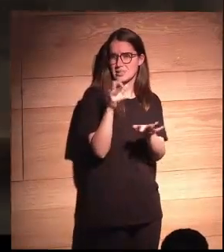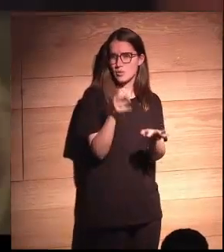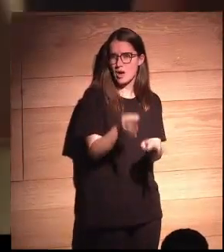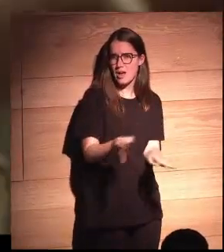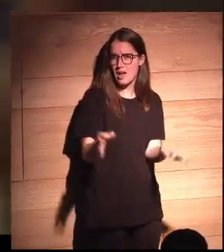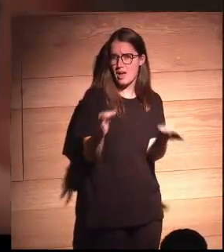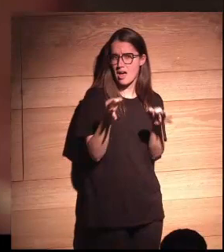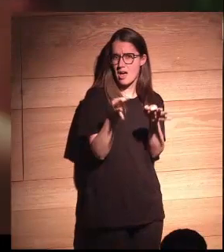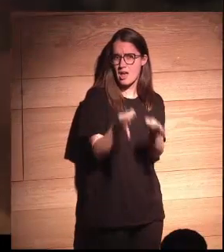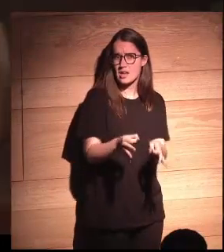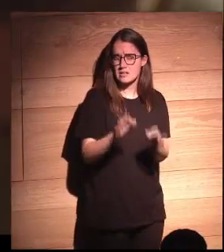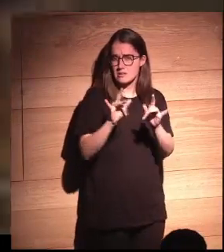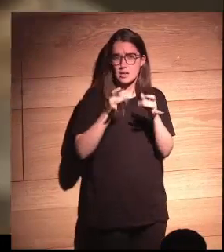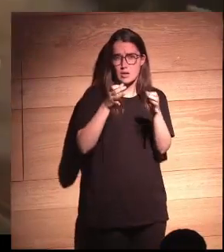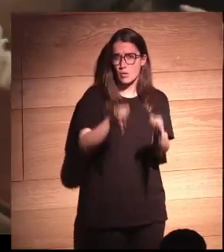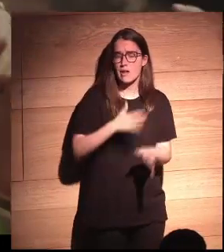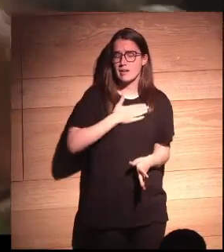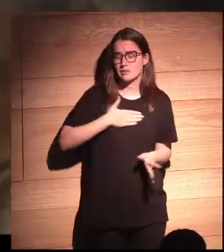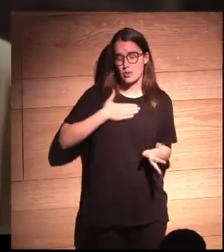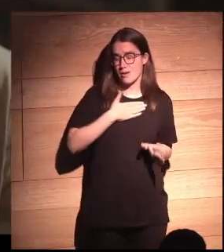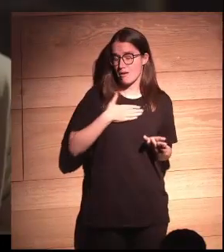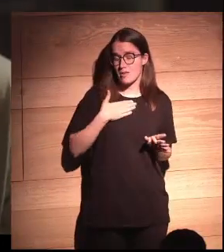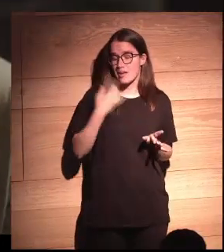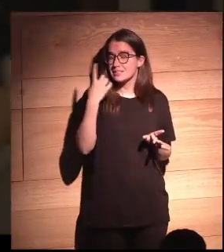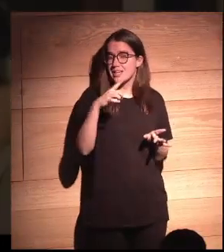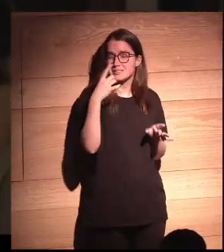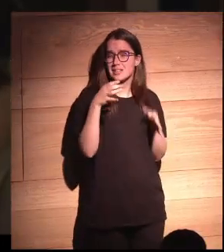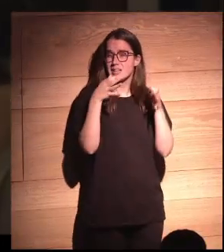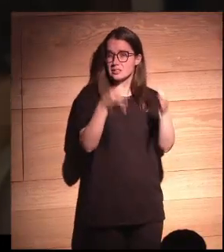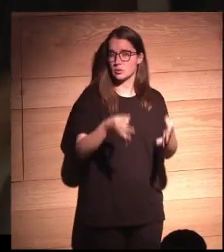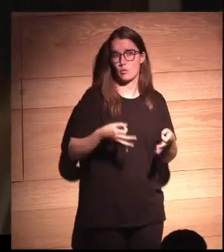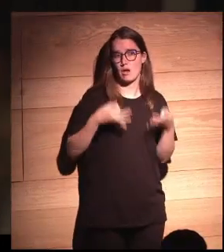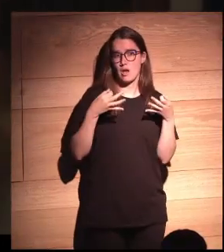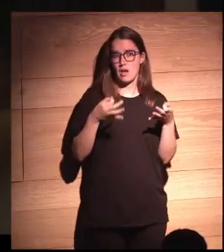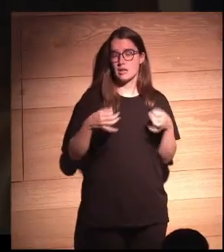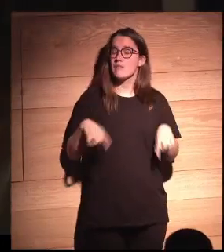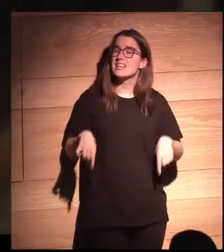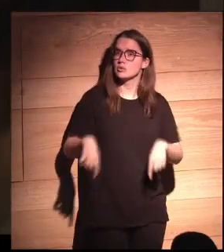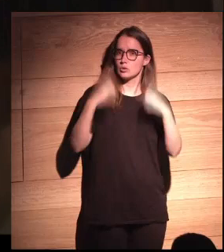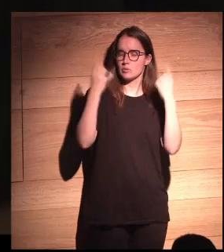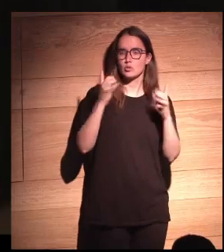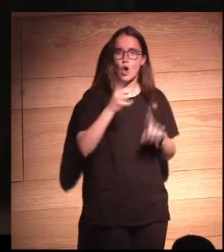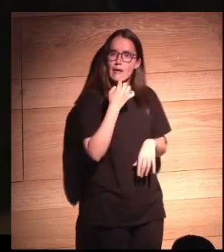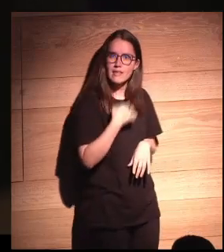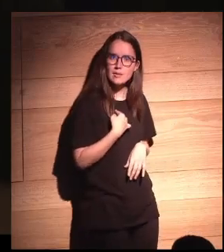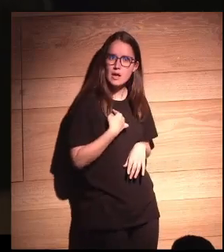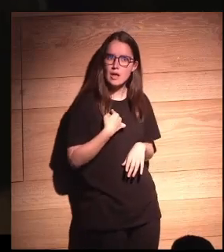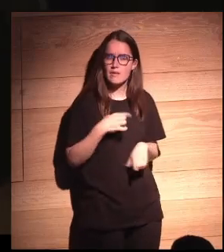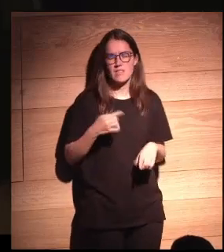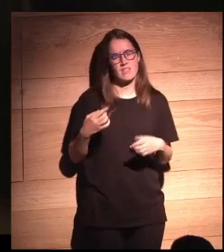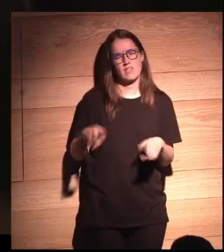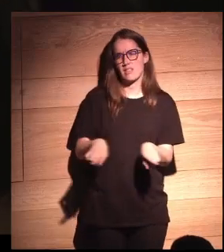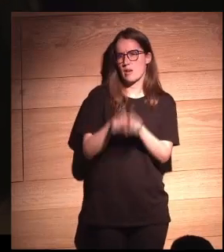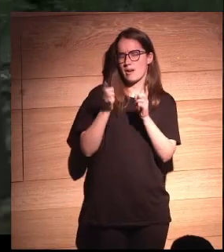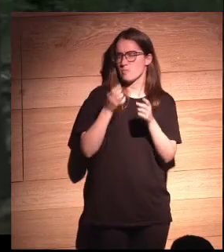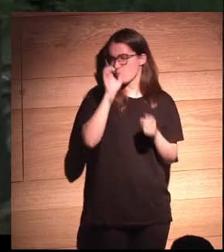Pues sí, yo estoy igual y estoy encantada. Ya sé que tú estás igual. Discutimos. No, dime. Déjalo, vale,